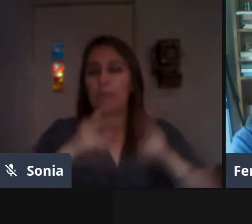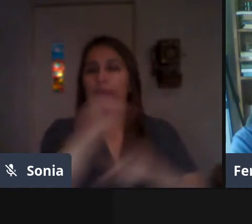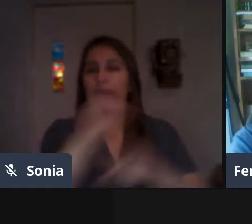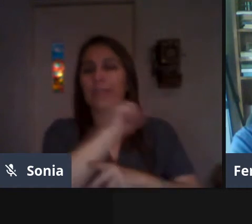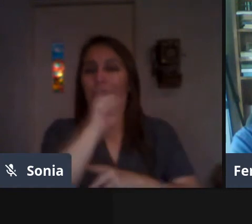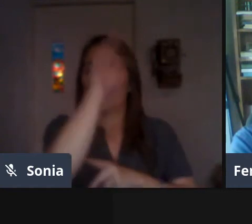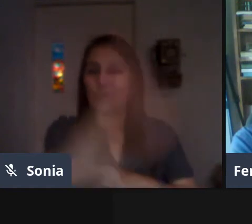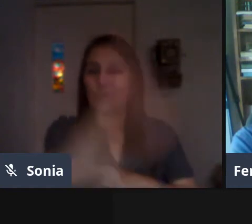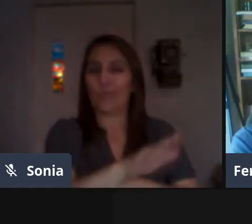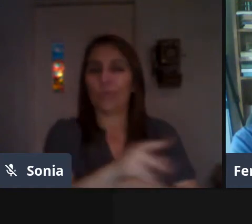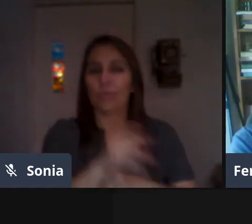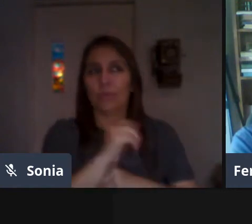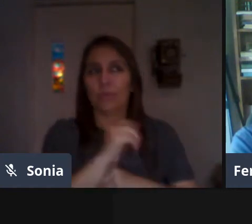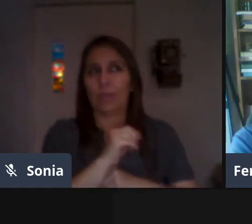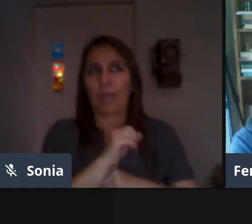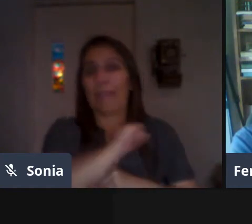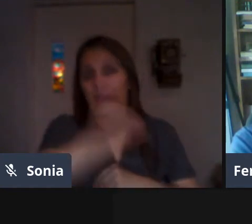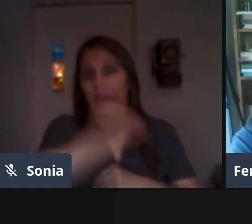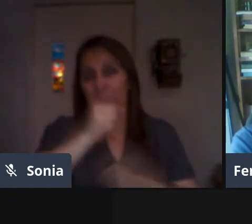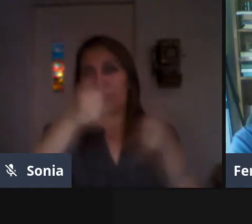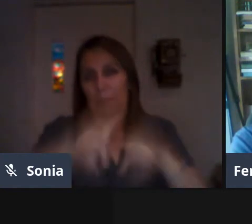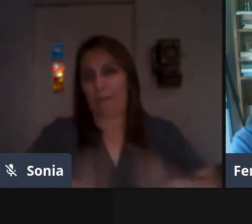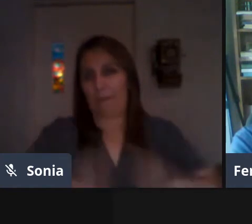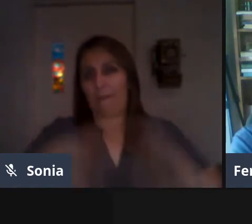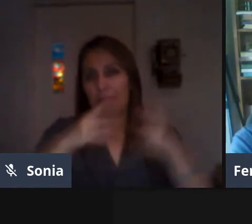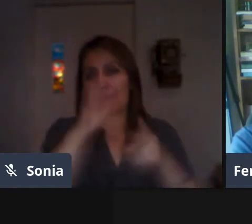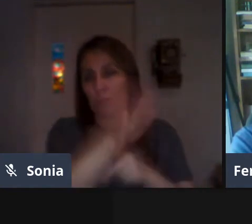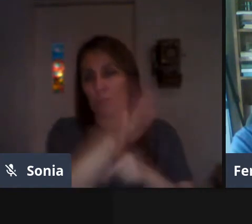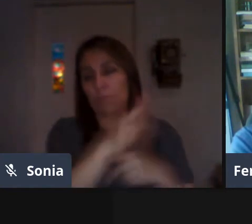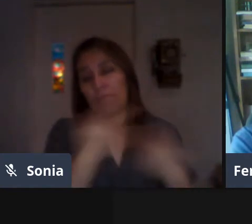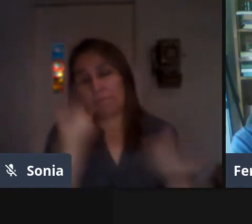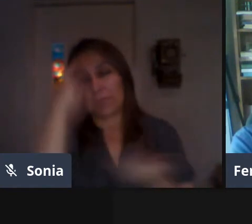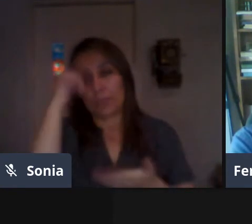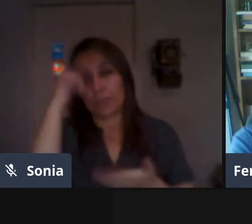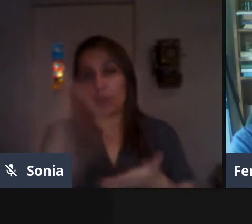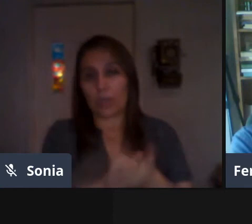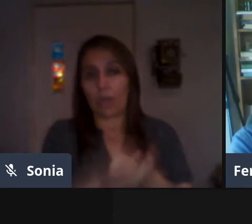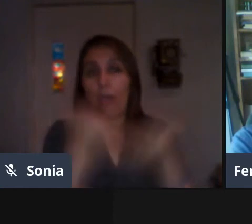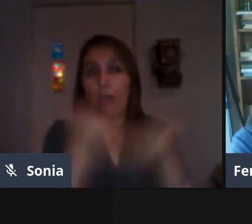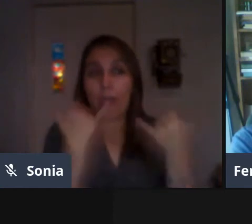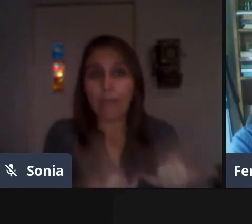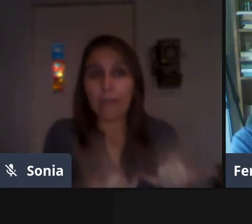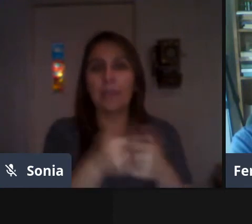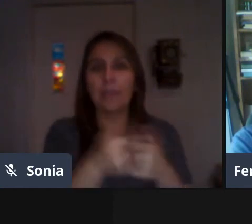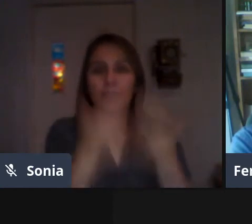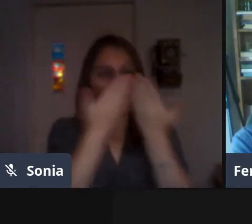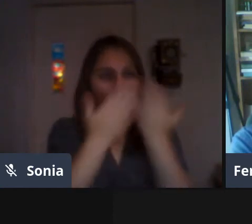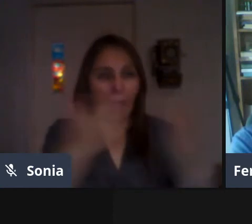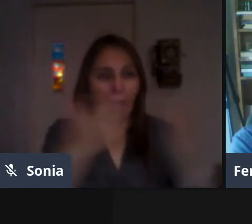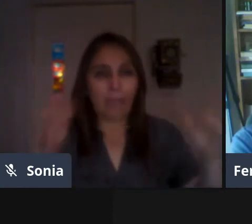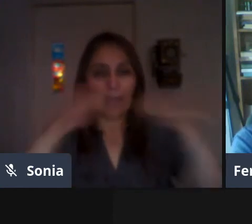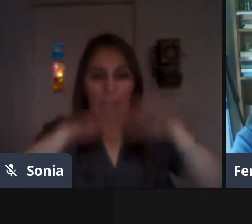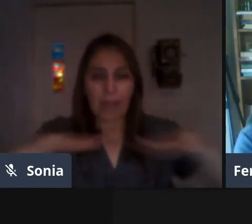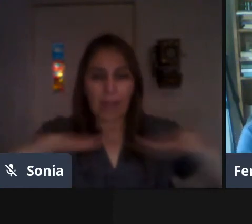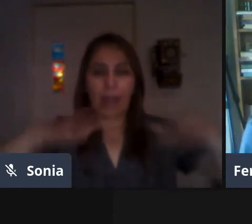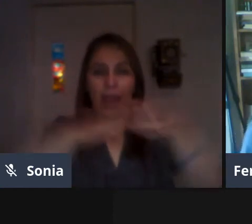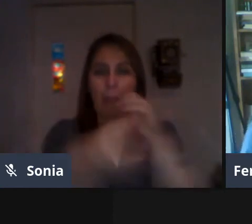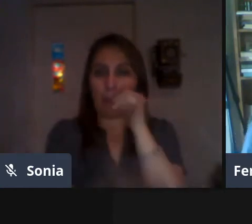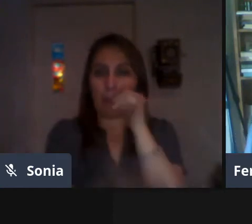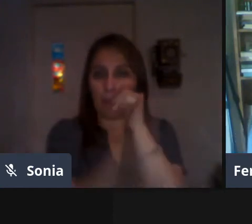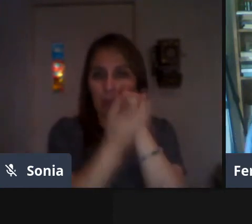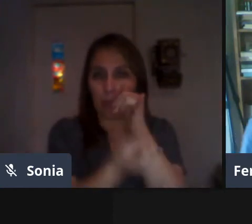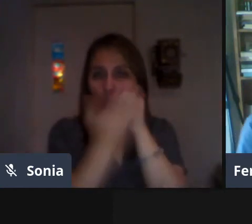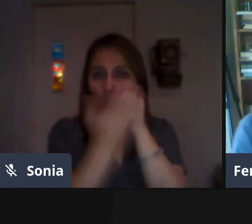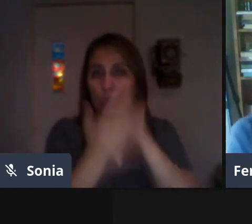entonces creo que ahí es donde se abre el escenario pedagogas eso después obviamente tiene que ver